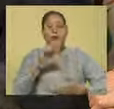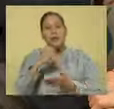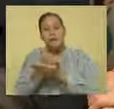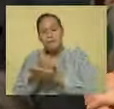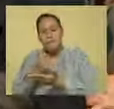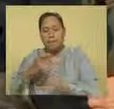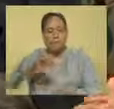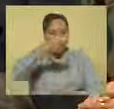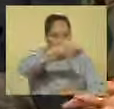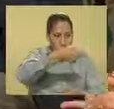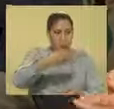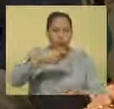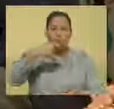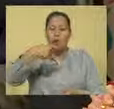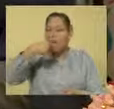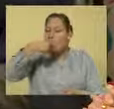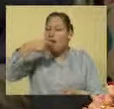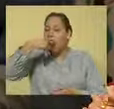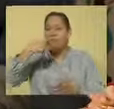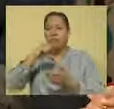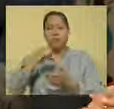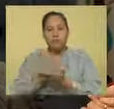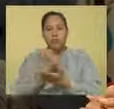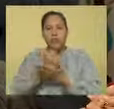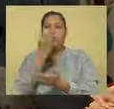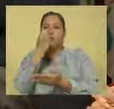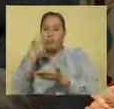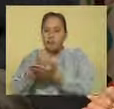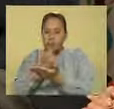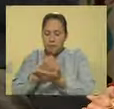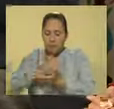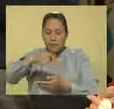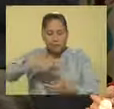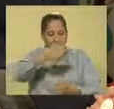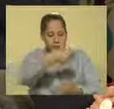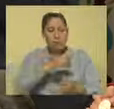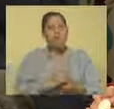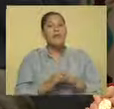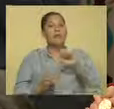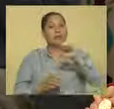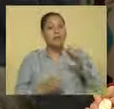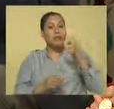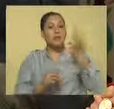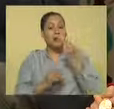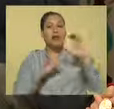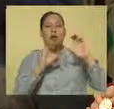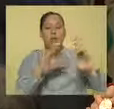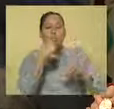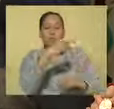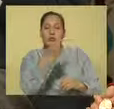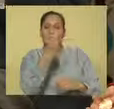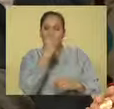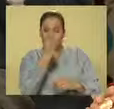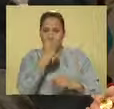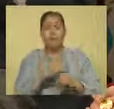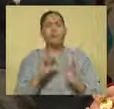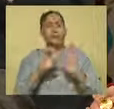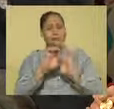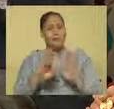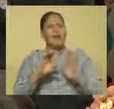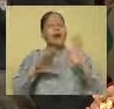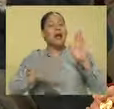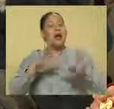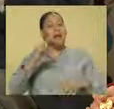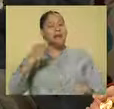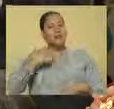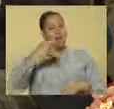papillas. Y viene todo este tema de cuidarles la alimentación, porque a veces tenemos el